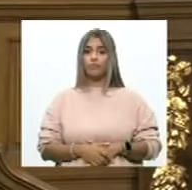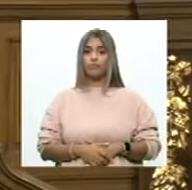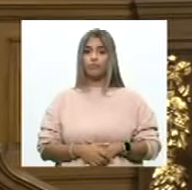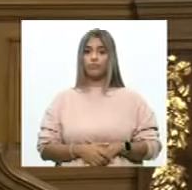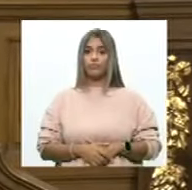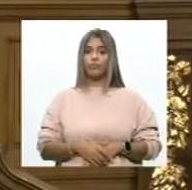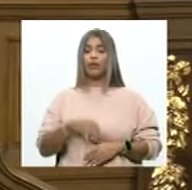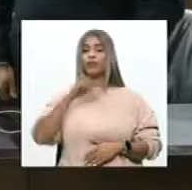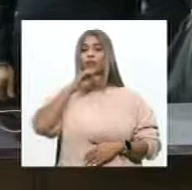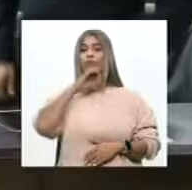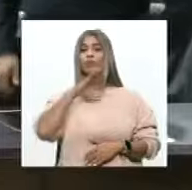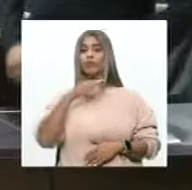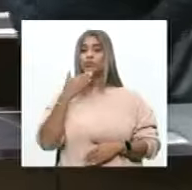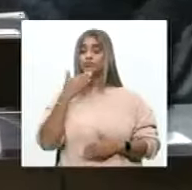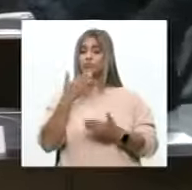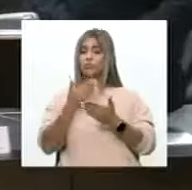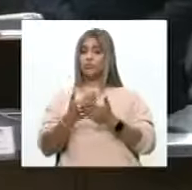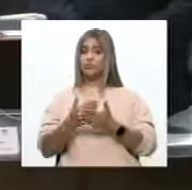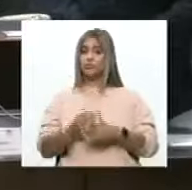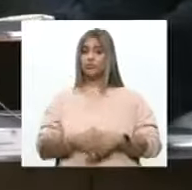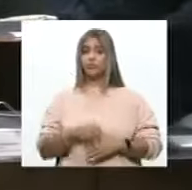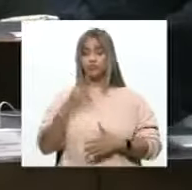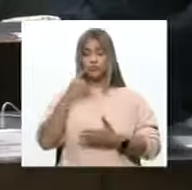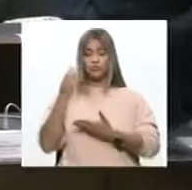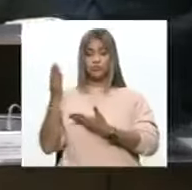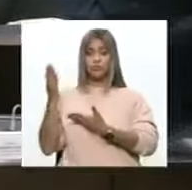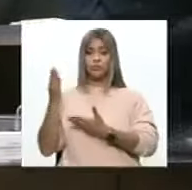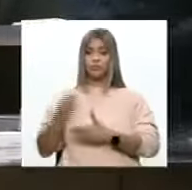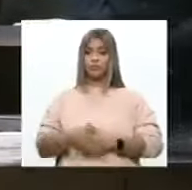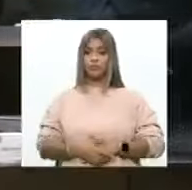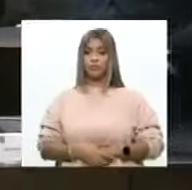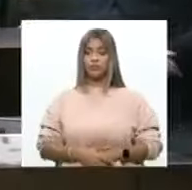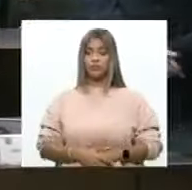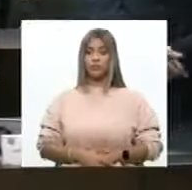mis ancestros y con el permiso de los suyos.